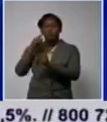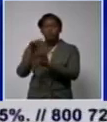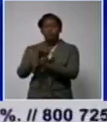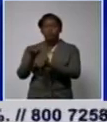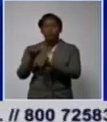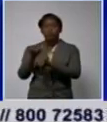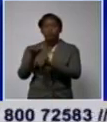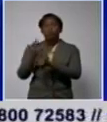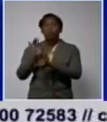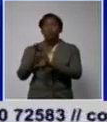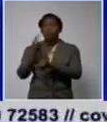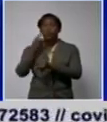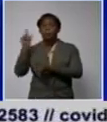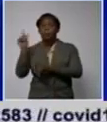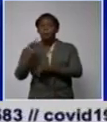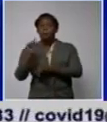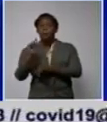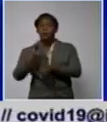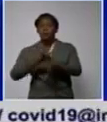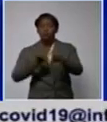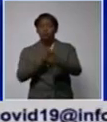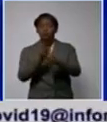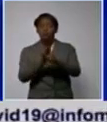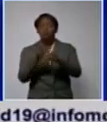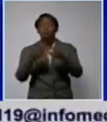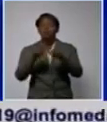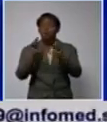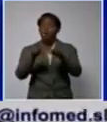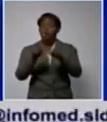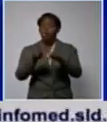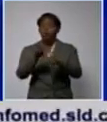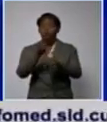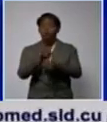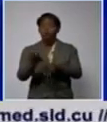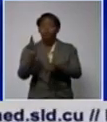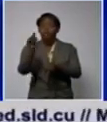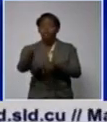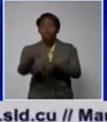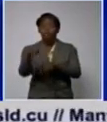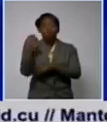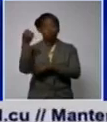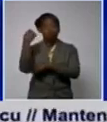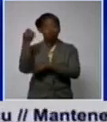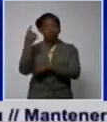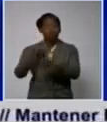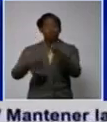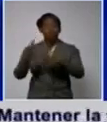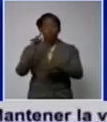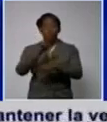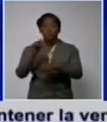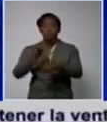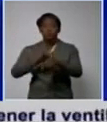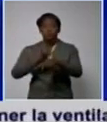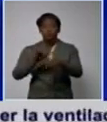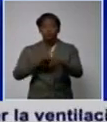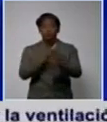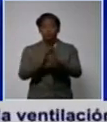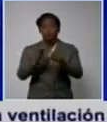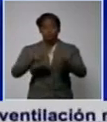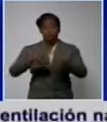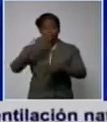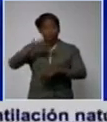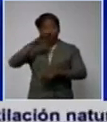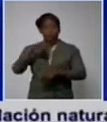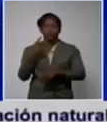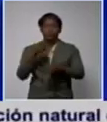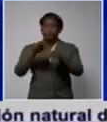pero la transmisión sigue presente. Sigue muy alta. Es alta en estos momentos y sobre todo de casos autóctonos. Le propongo una pausa antes del